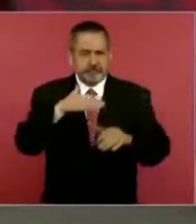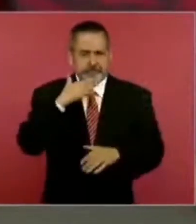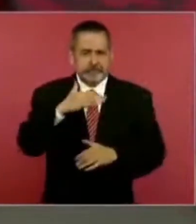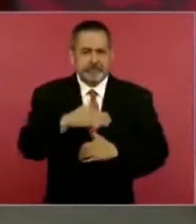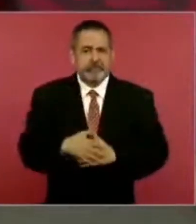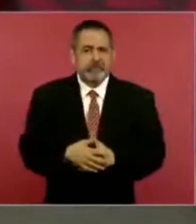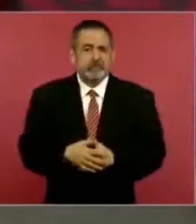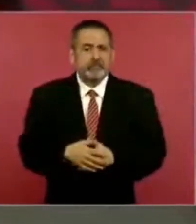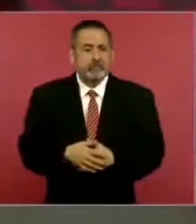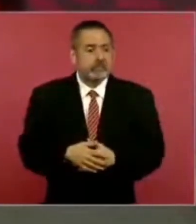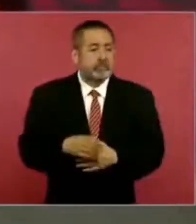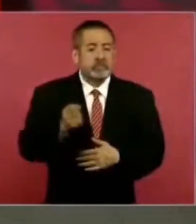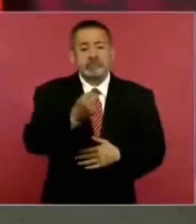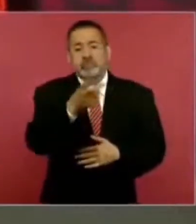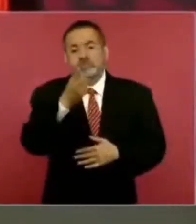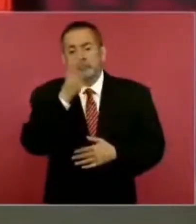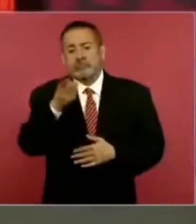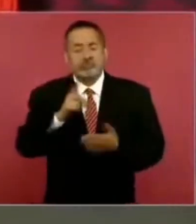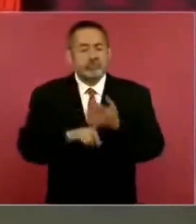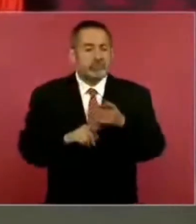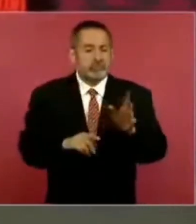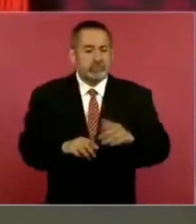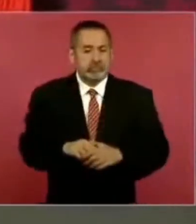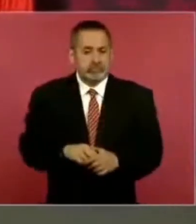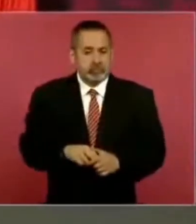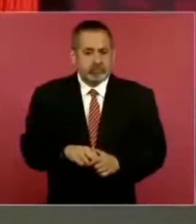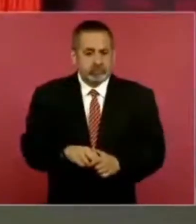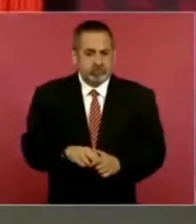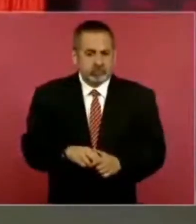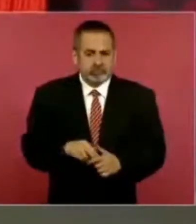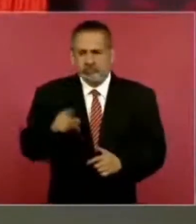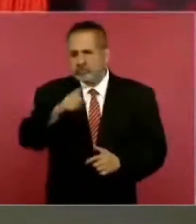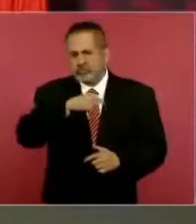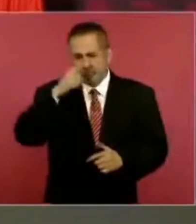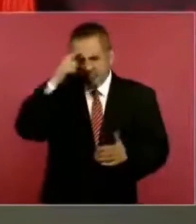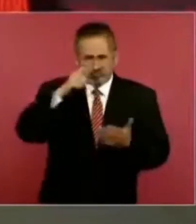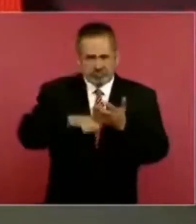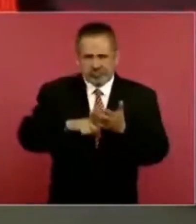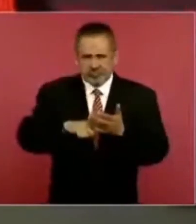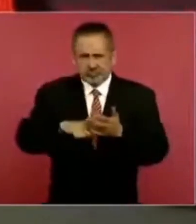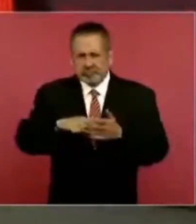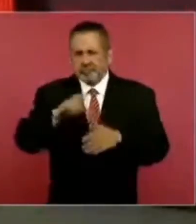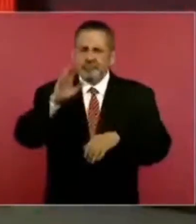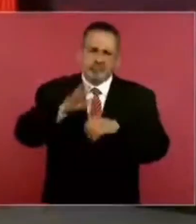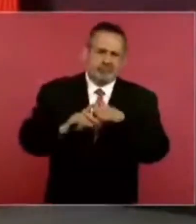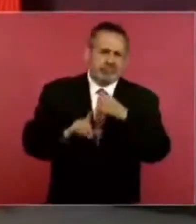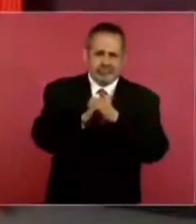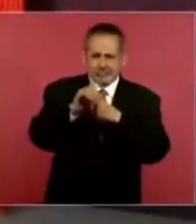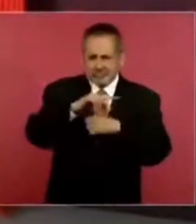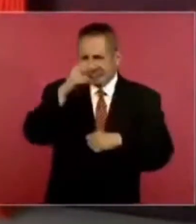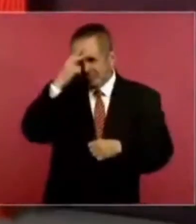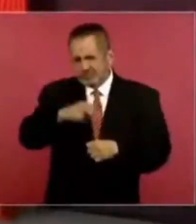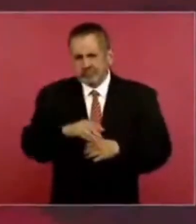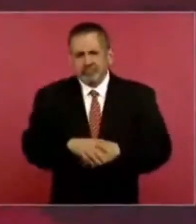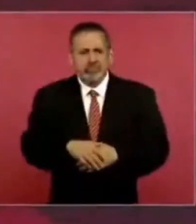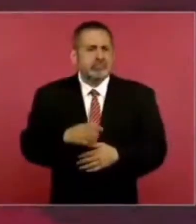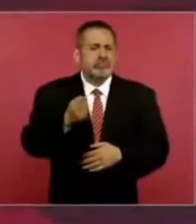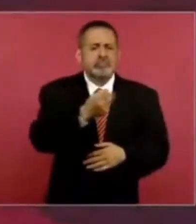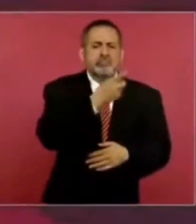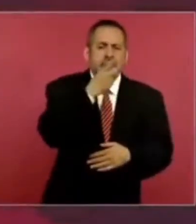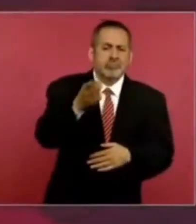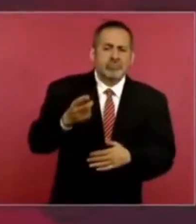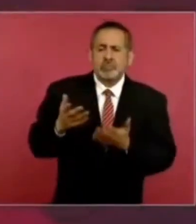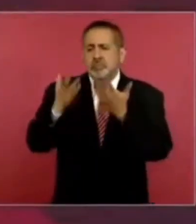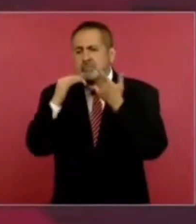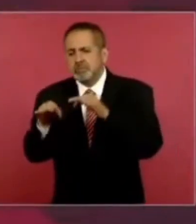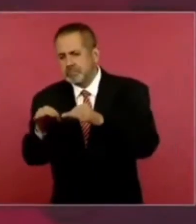podían decir algunos, cuando yo preguntaba, ¿cuál creen que sea el principal problema de México? Decían algunos, el